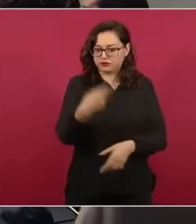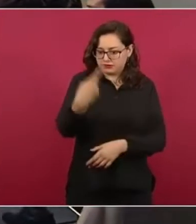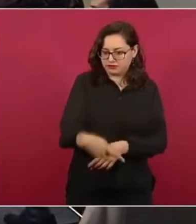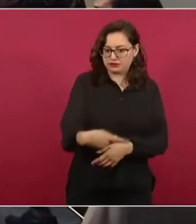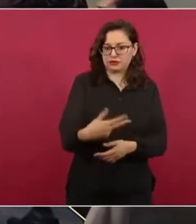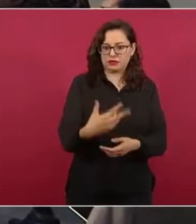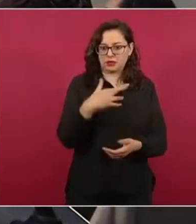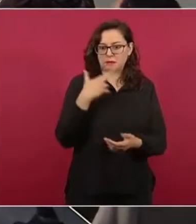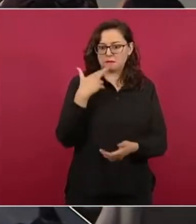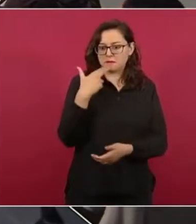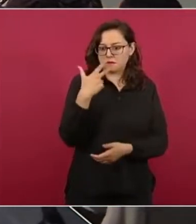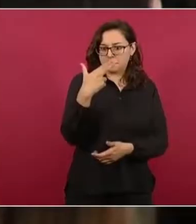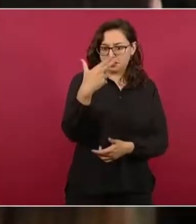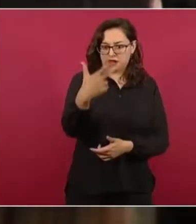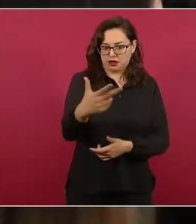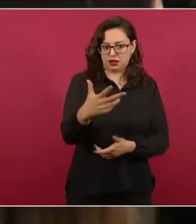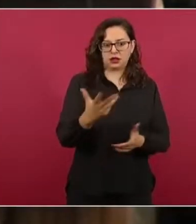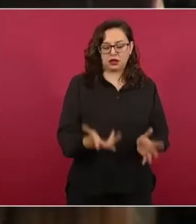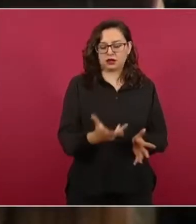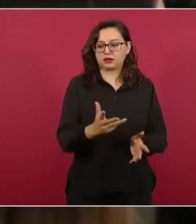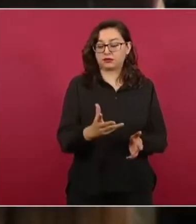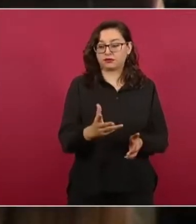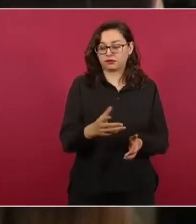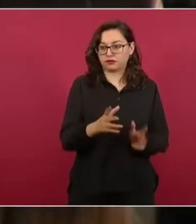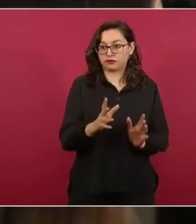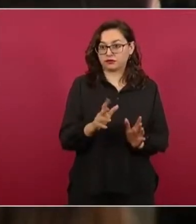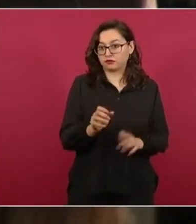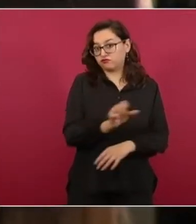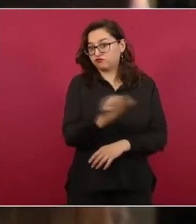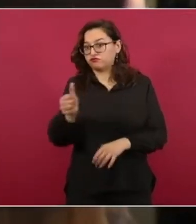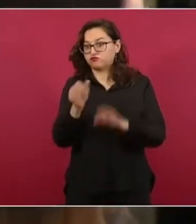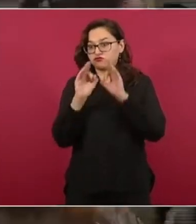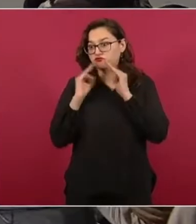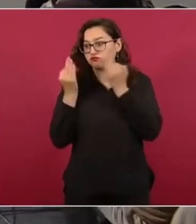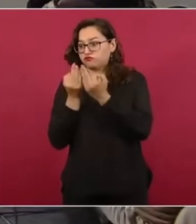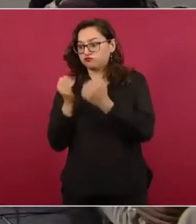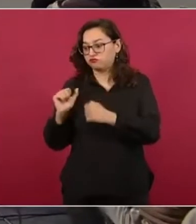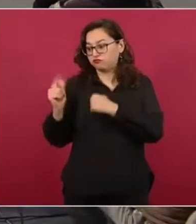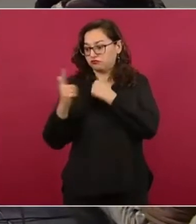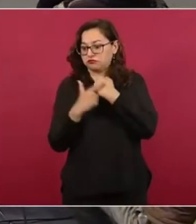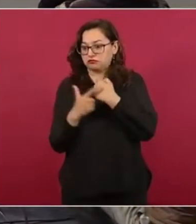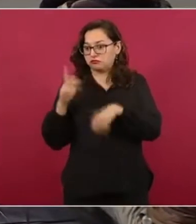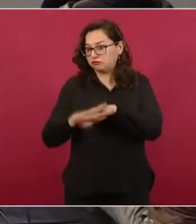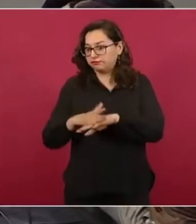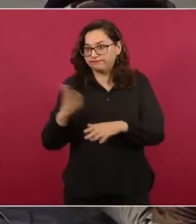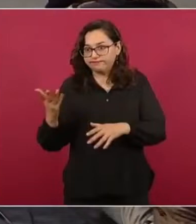o una barra que impida el crecimiento tan acelerado de la inflación. Sí, estamos